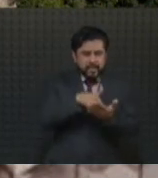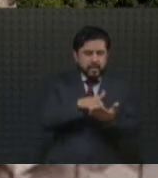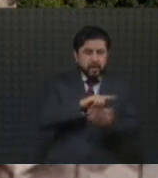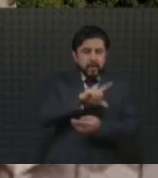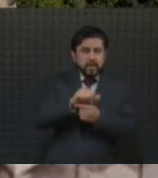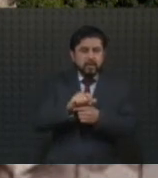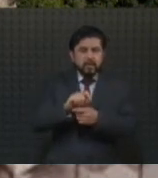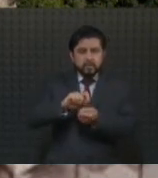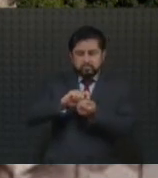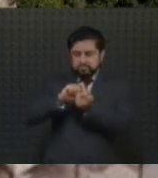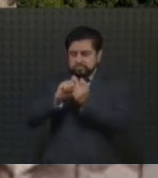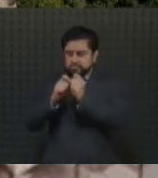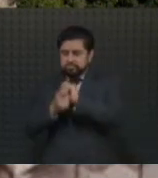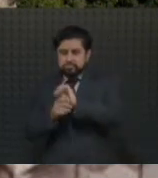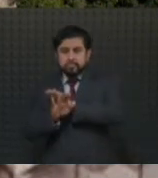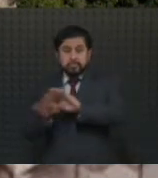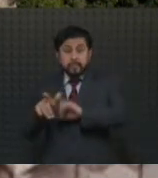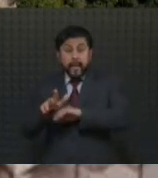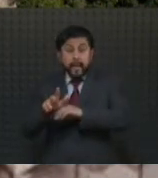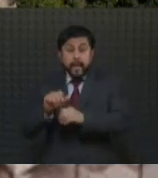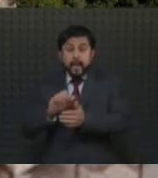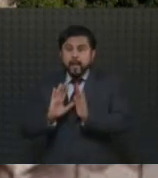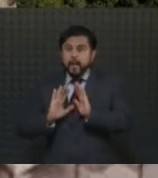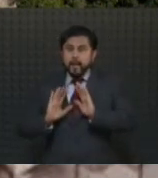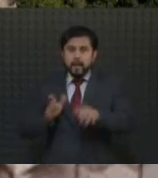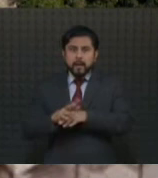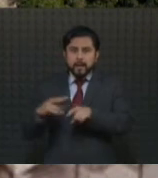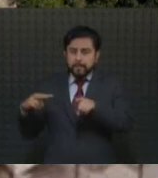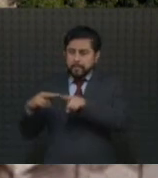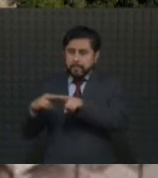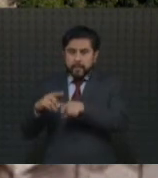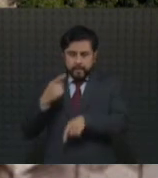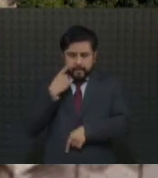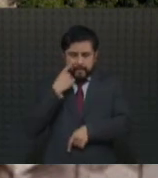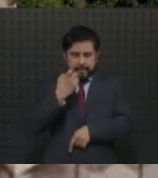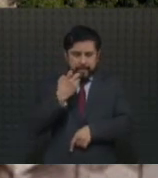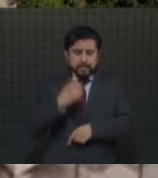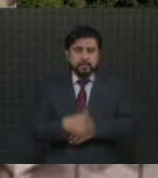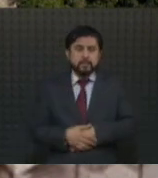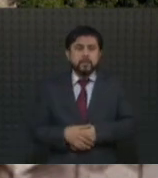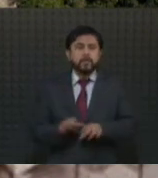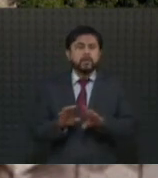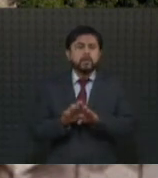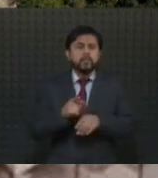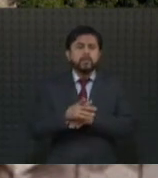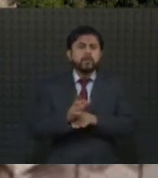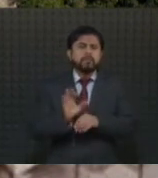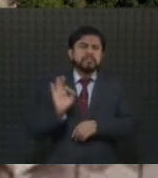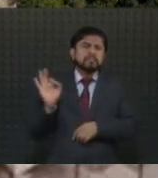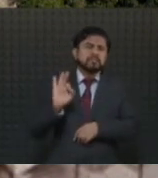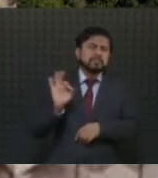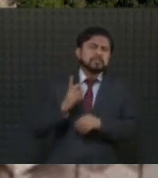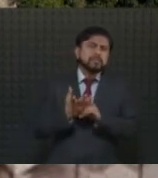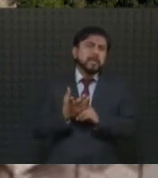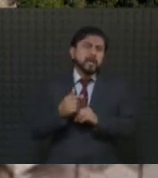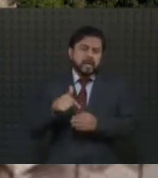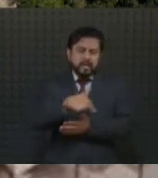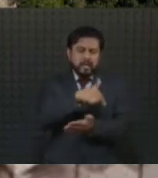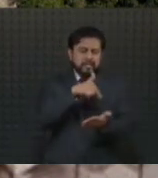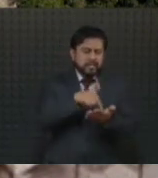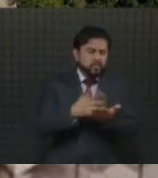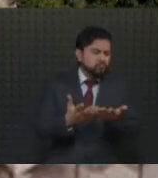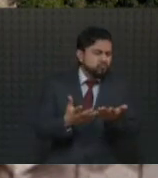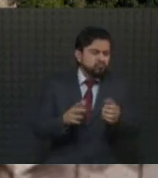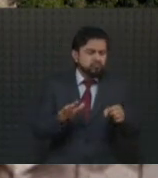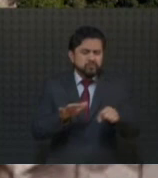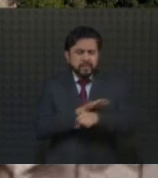y de la ciudad se refleja en estas transformaciones. Esto pudo haber sido un desarrollo inmobiliario, pudo haber sido un centro comercial y